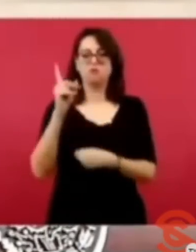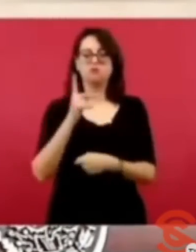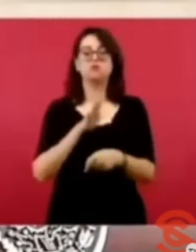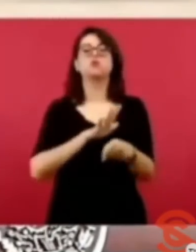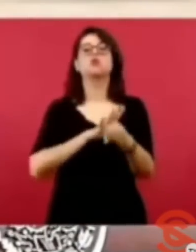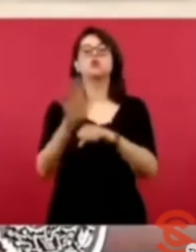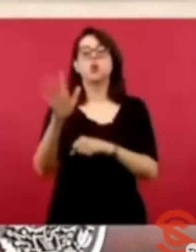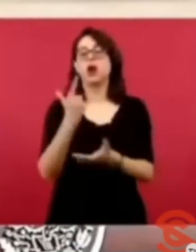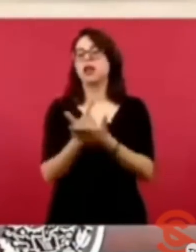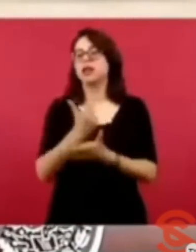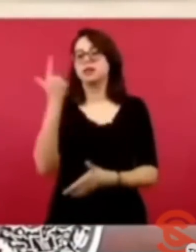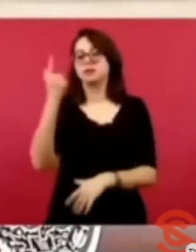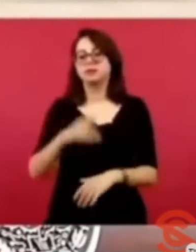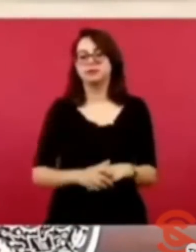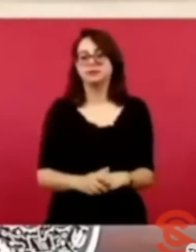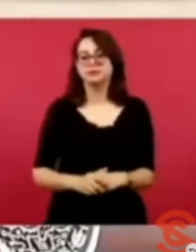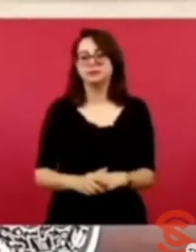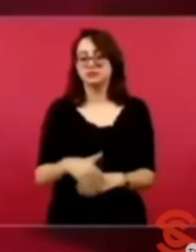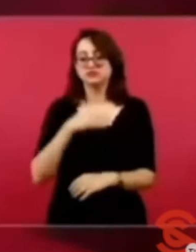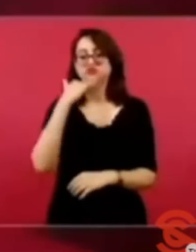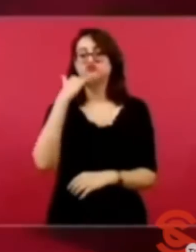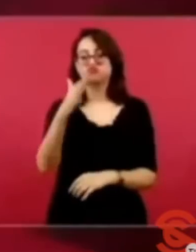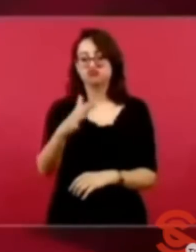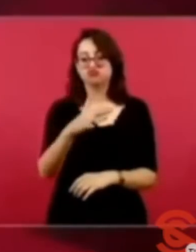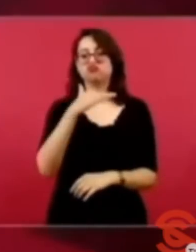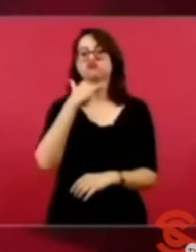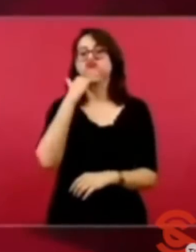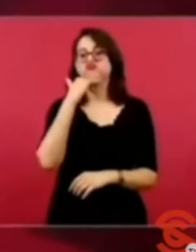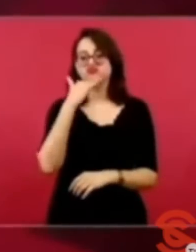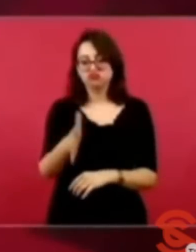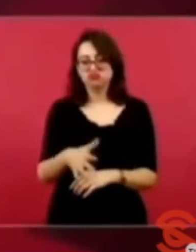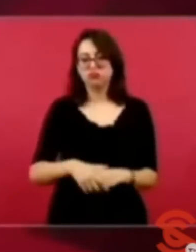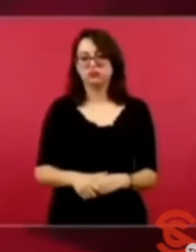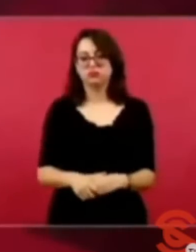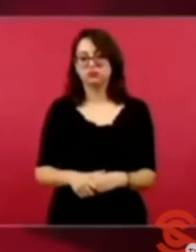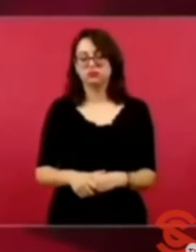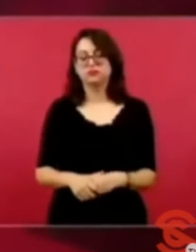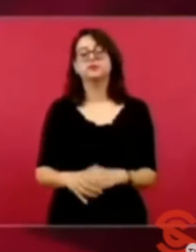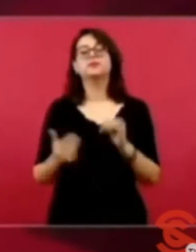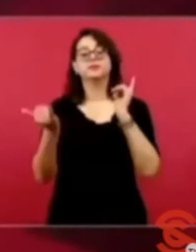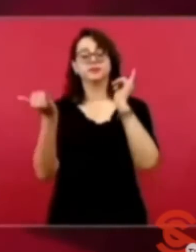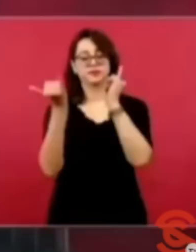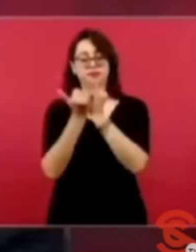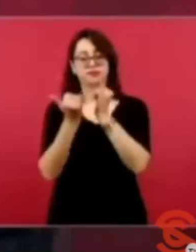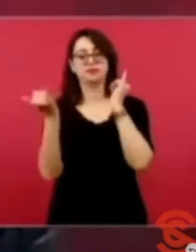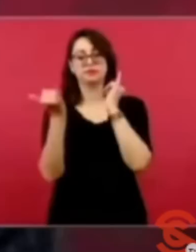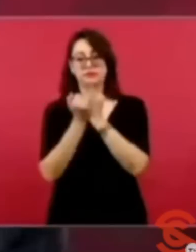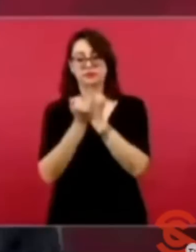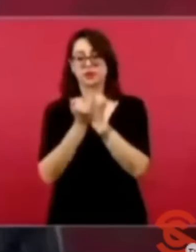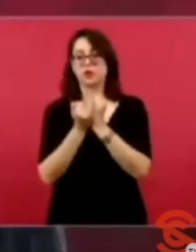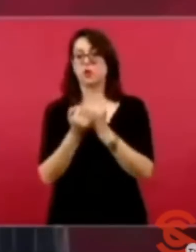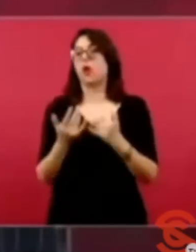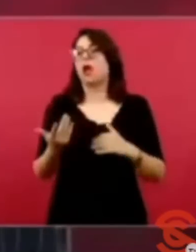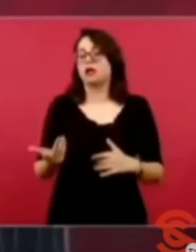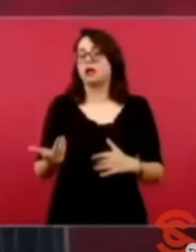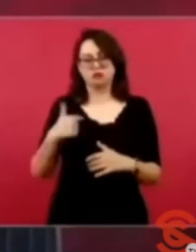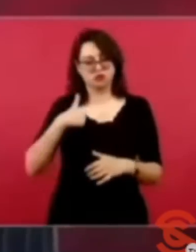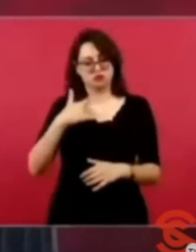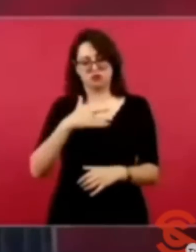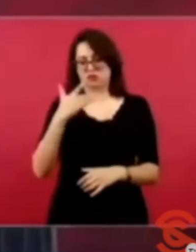la corrupción, como estoy absolutamente convencido de que no había democracia.